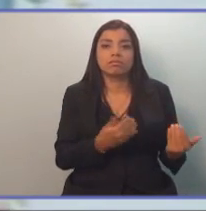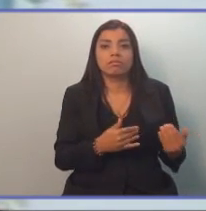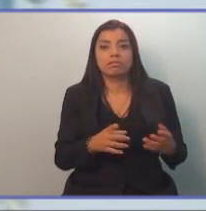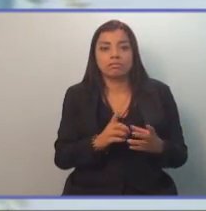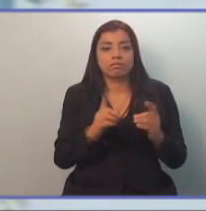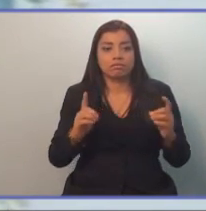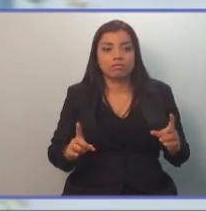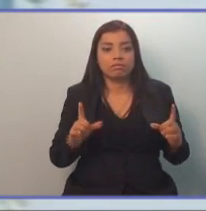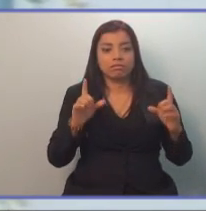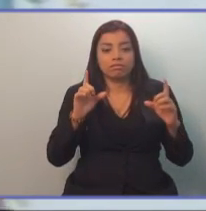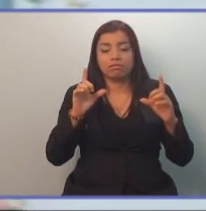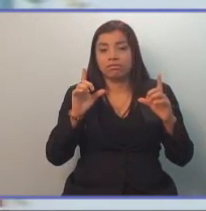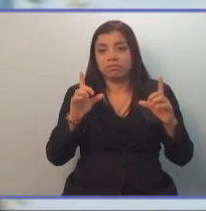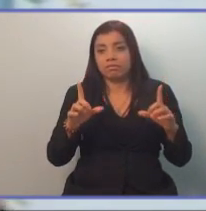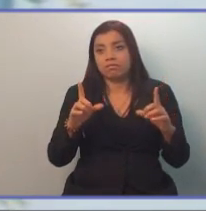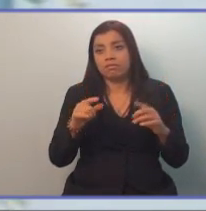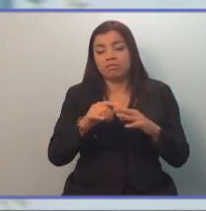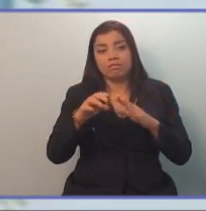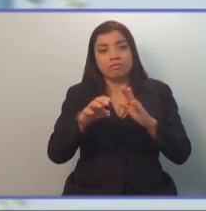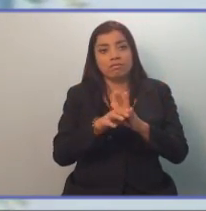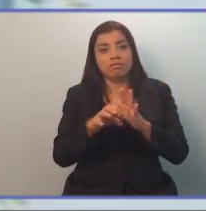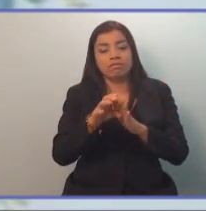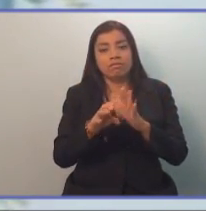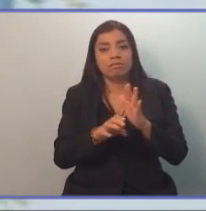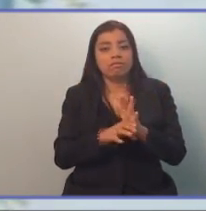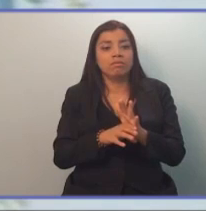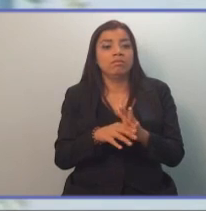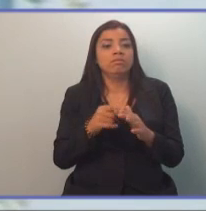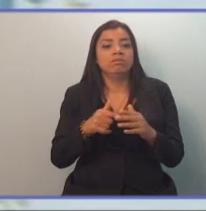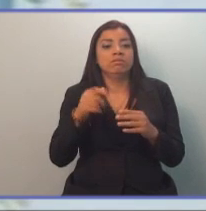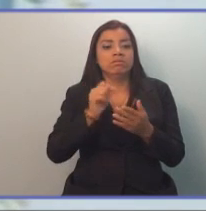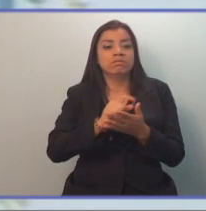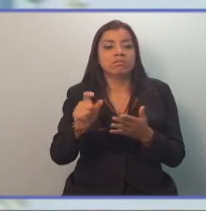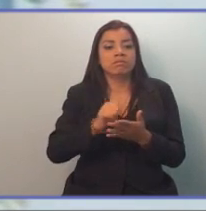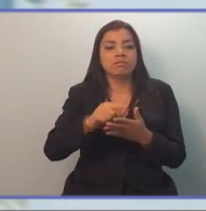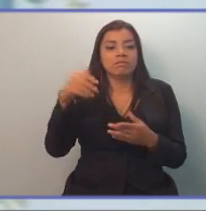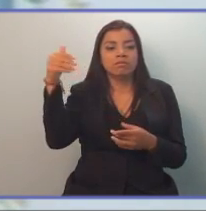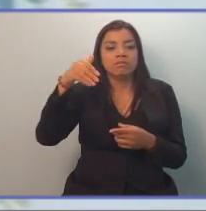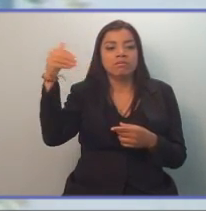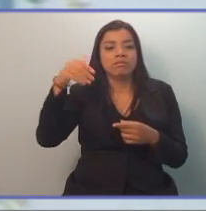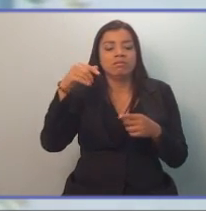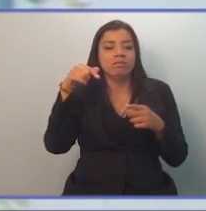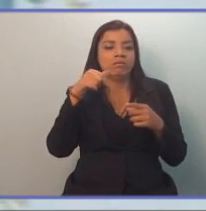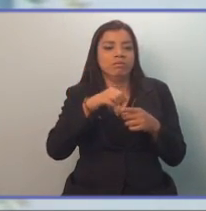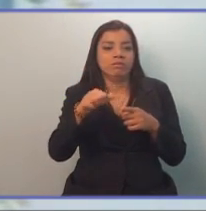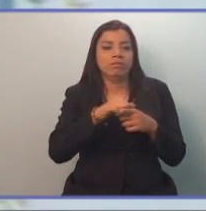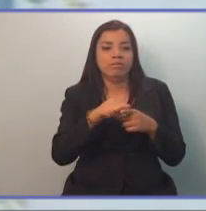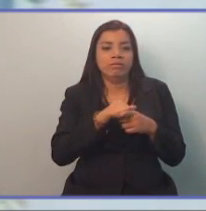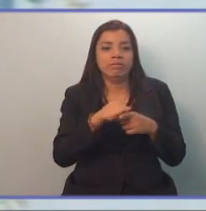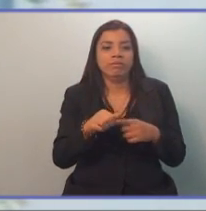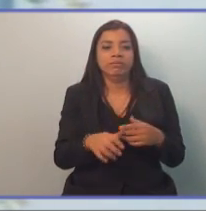dados tanto, cursos dados tanto en la Escuela de Capacitación Judicial como en FESPAD,